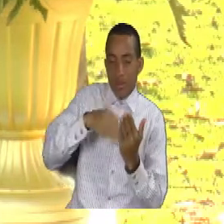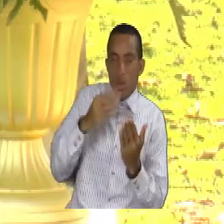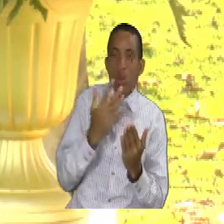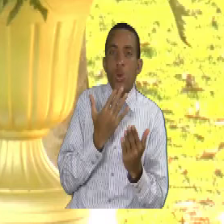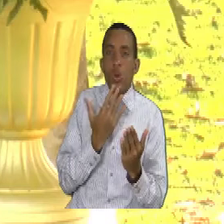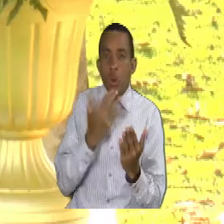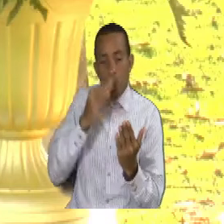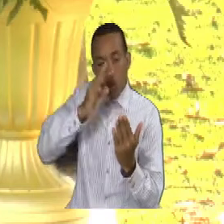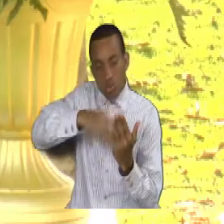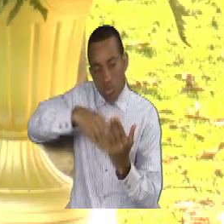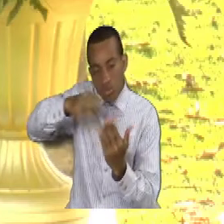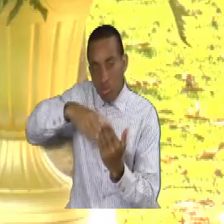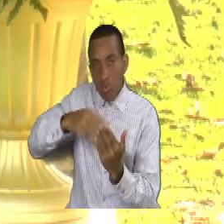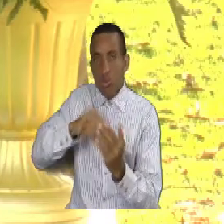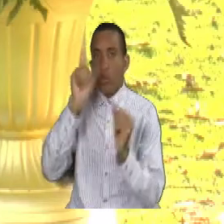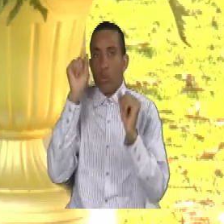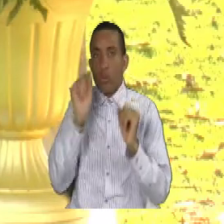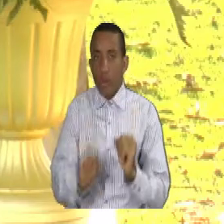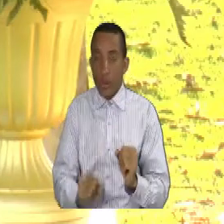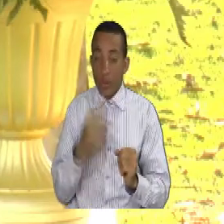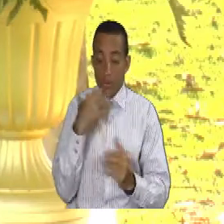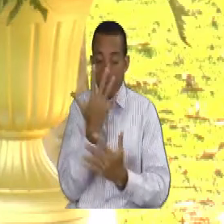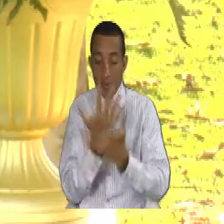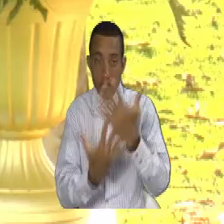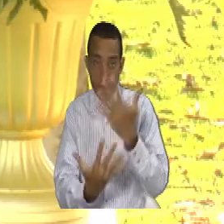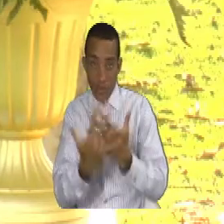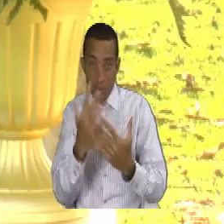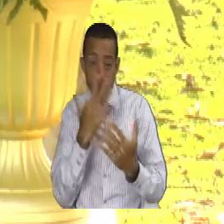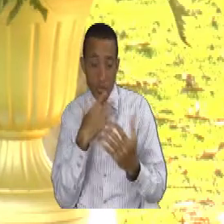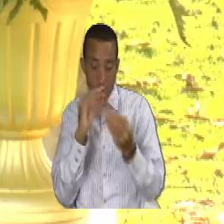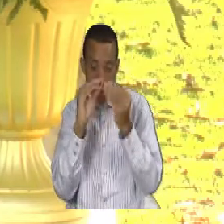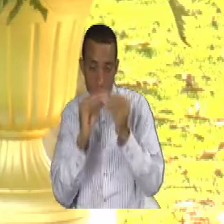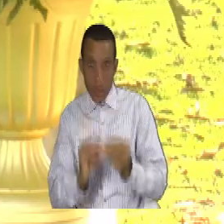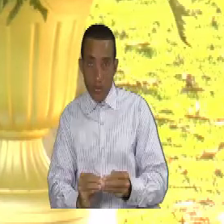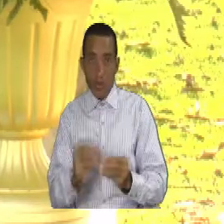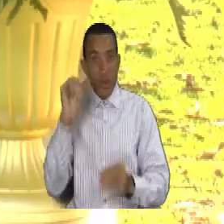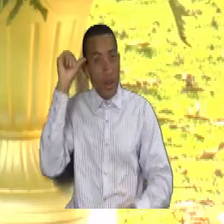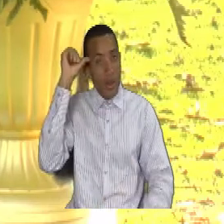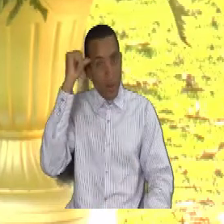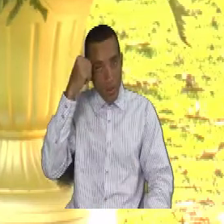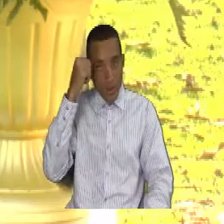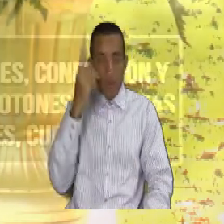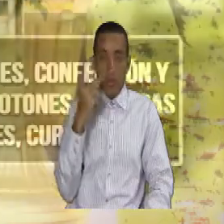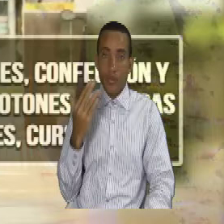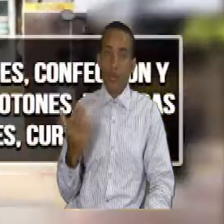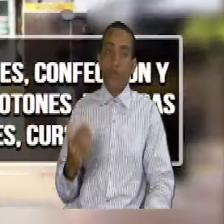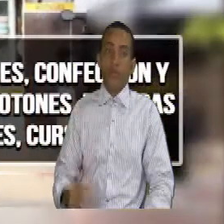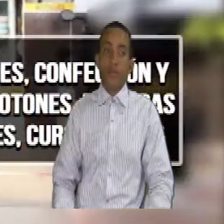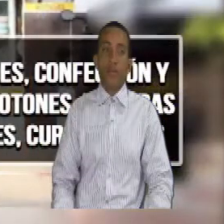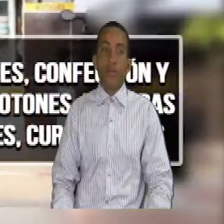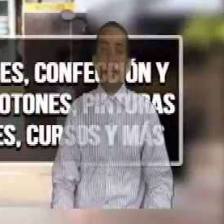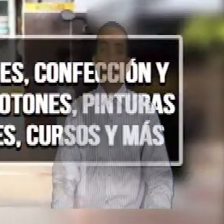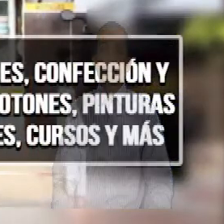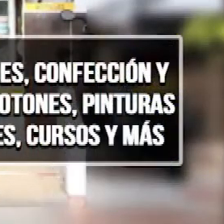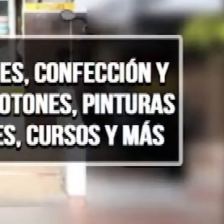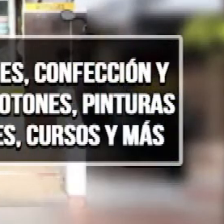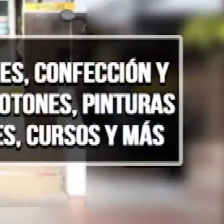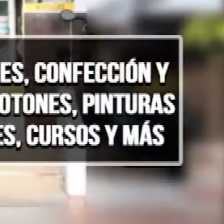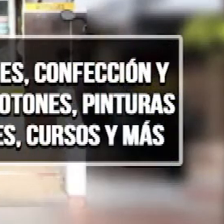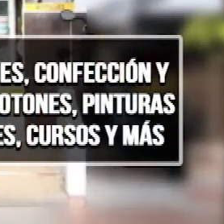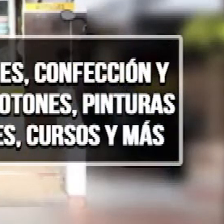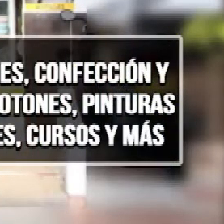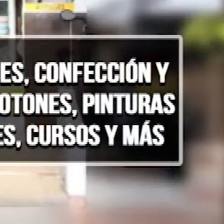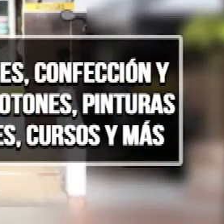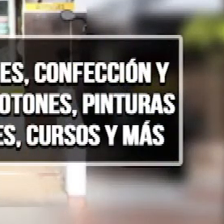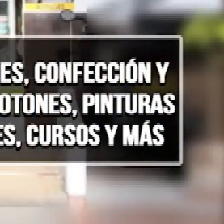que usted pueda hacer sus manualidades de la mejor forma. Recuerde, Mercería Mil Adornos. Mercería Mil Adornos tiene el más completo